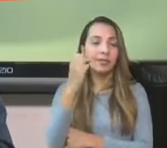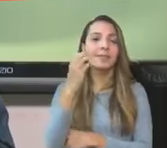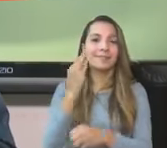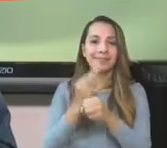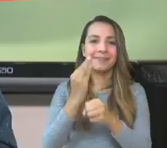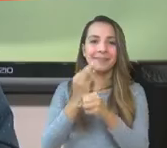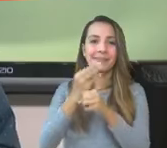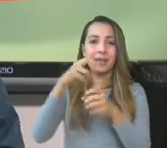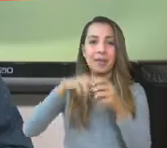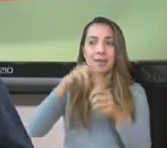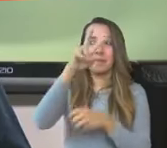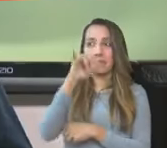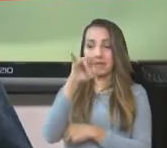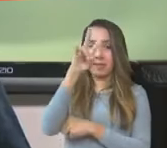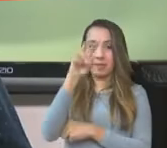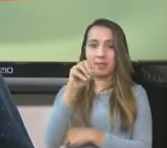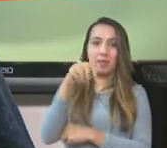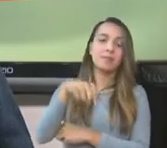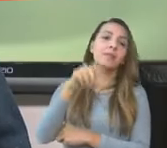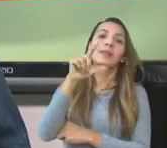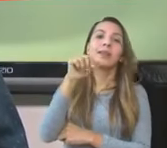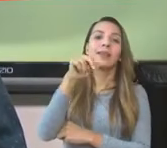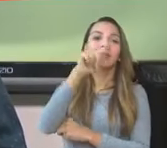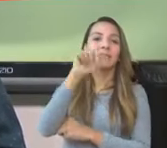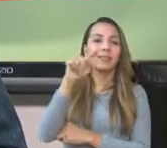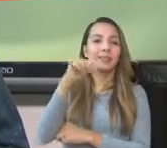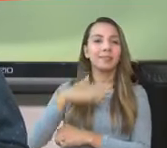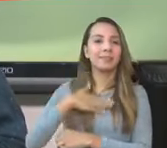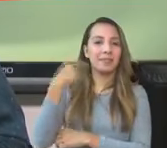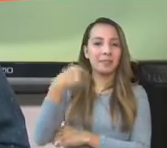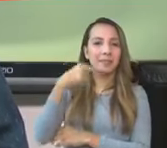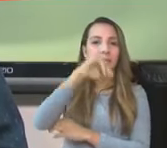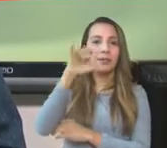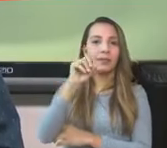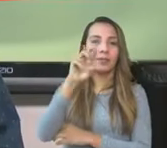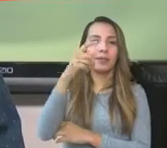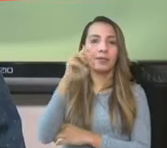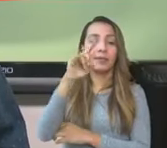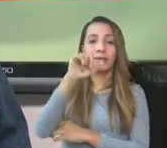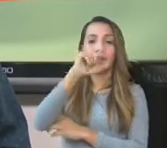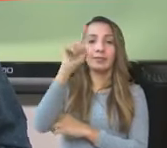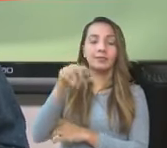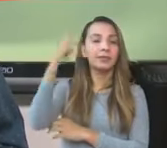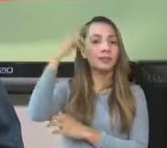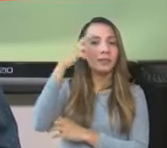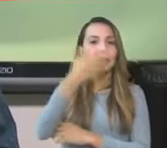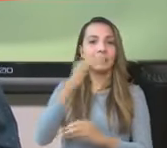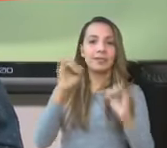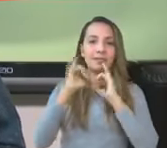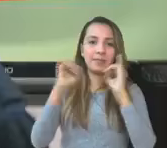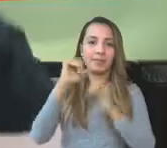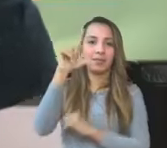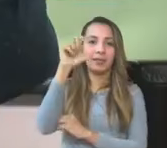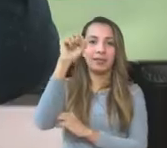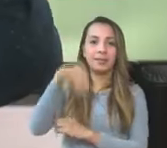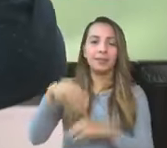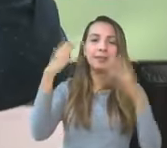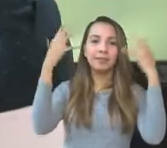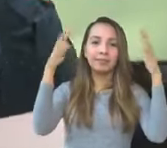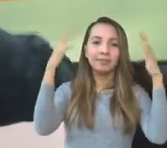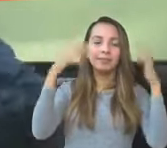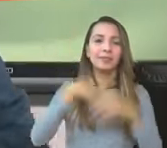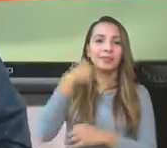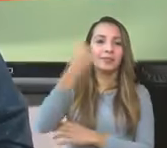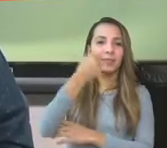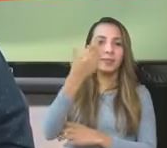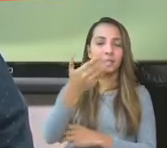Estamos transmitiendo en vivo este programa Lánzate, mi nombre es Jorge Díaz. Y Rosalba, quien es intérprete de lengua de señas mexicana, la saludo